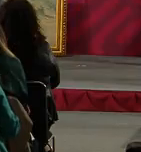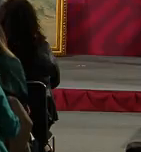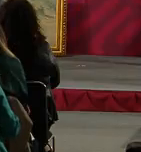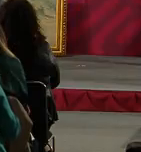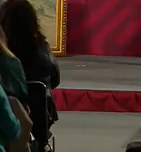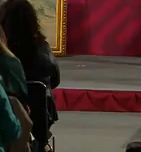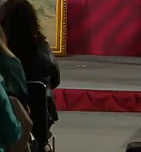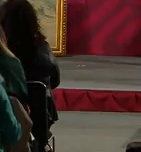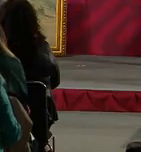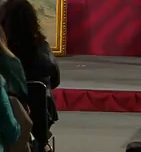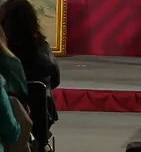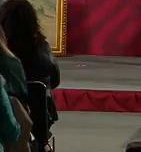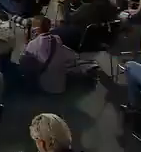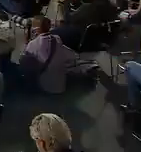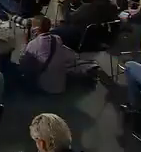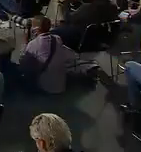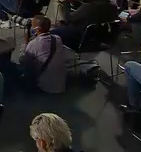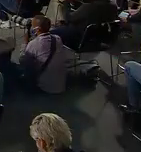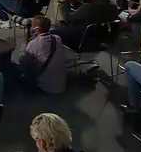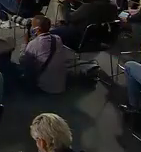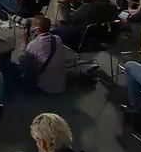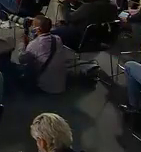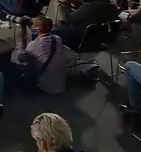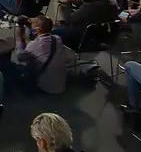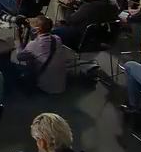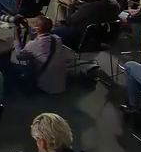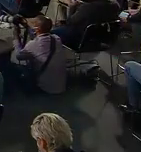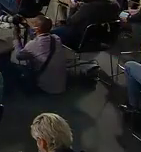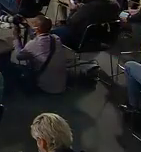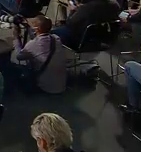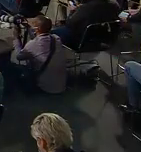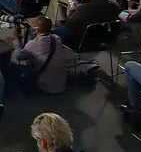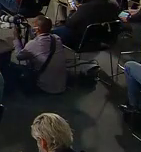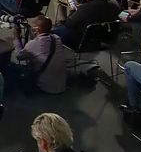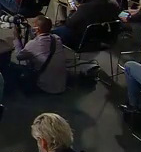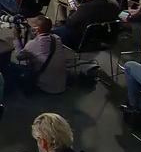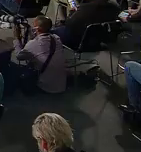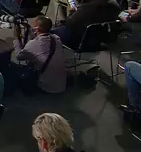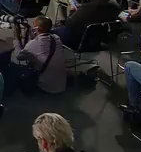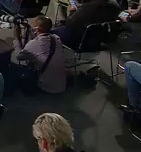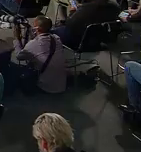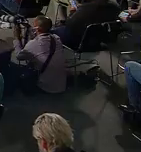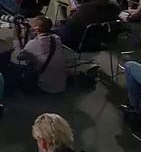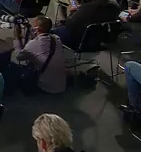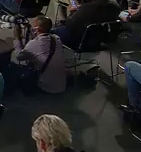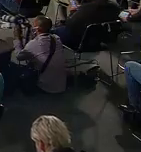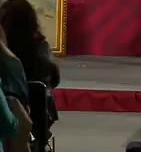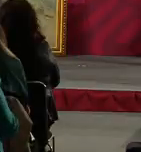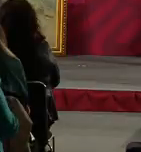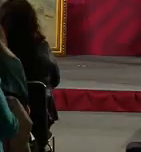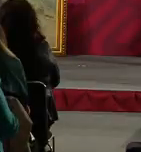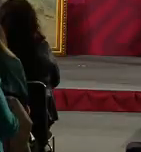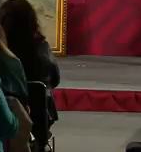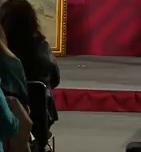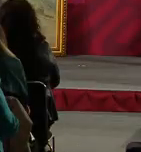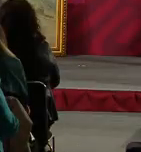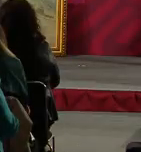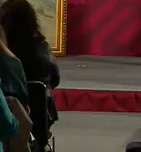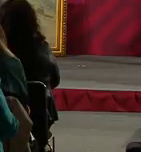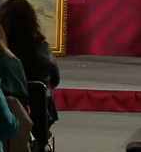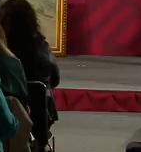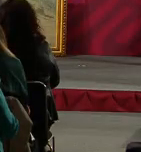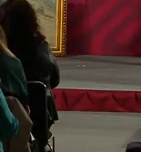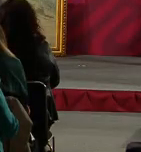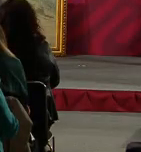agradecerle al presidente y a su gabinete la solidaridad, la valentía,